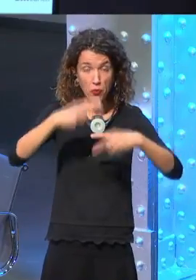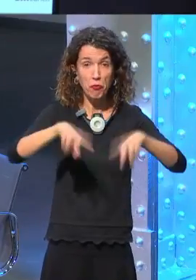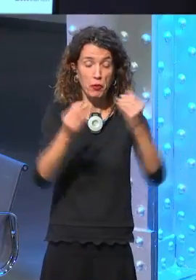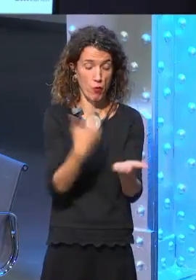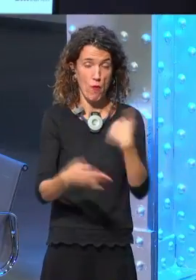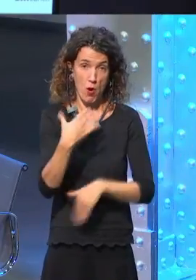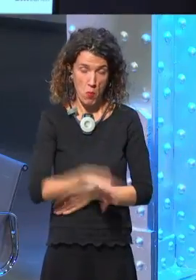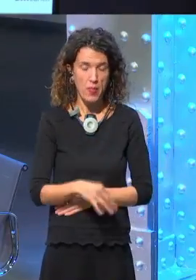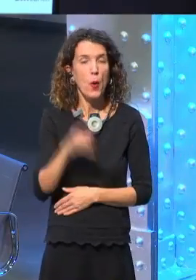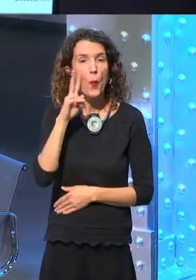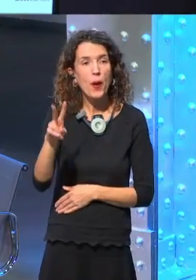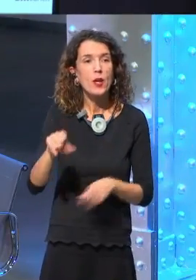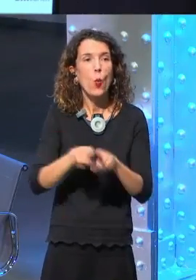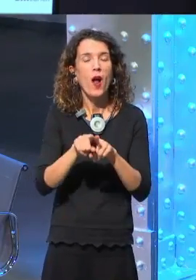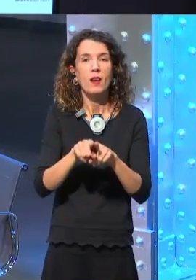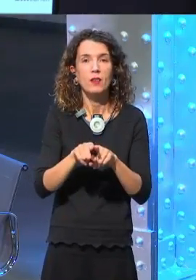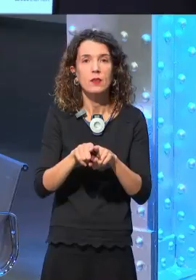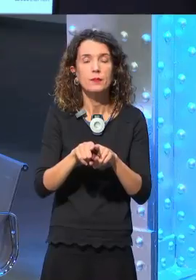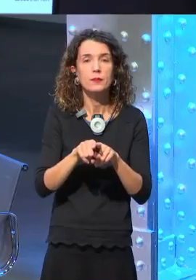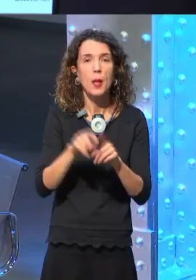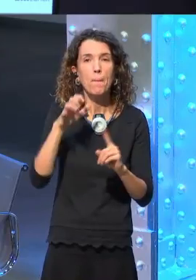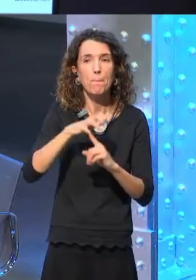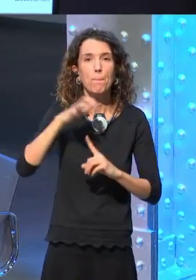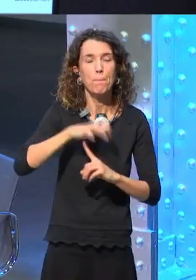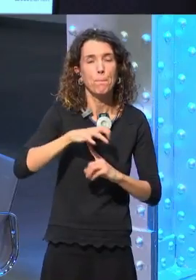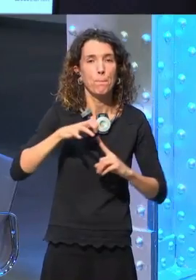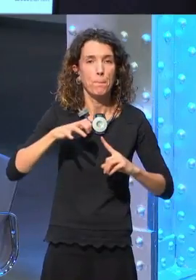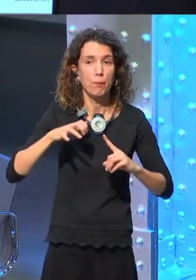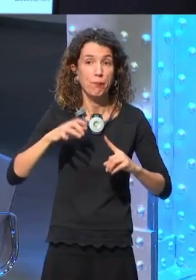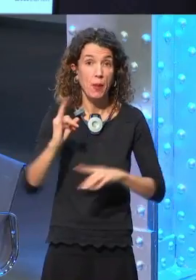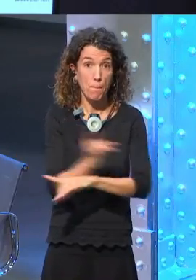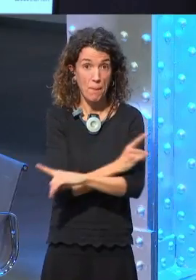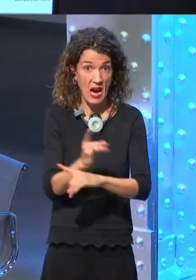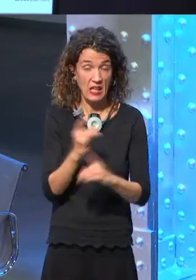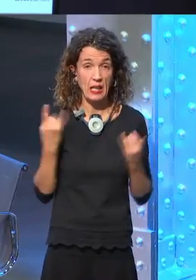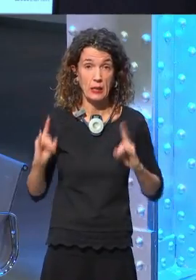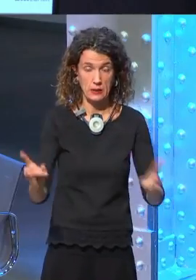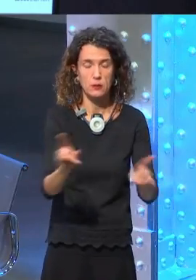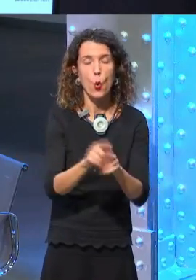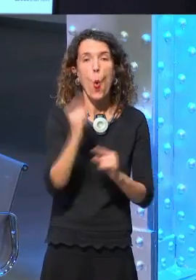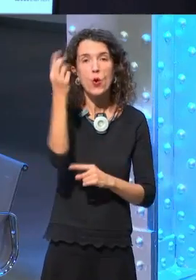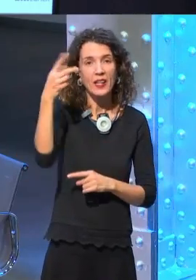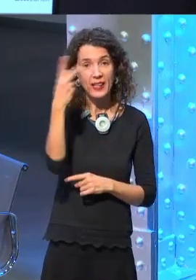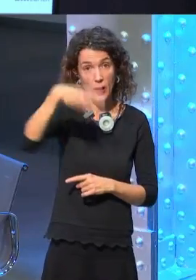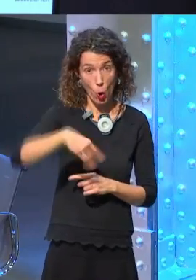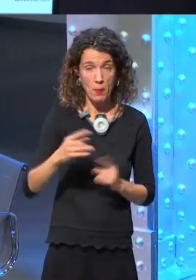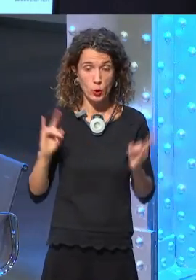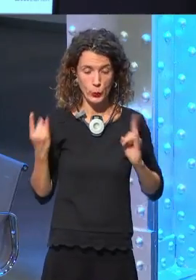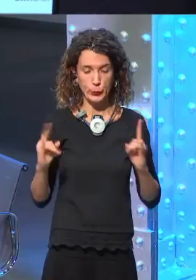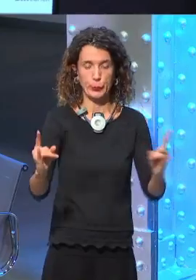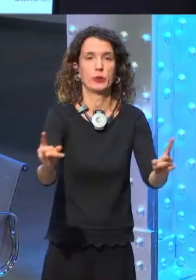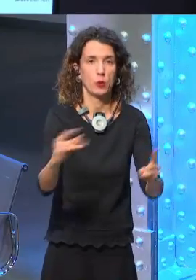Aquí se ve un anillo de parques. La longitud del parque es de 1 kilómetro.